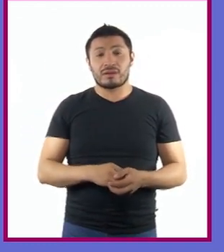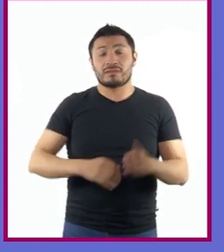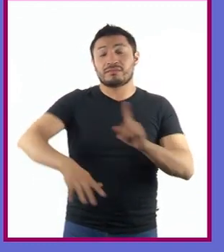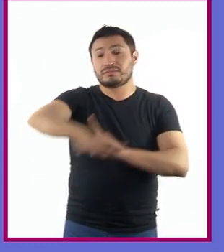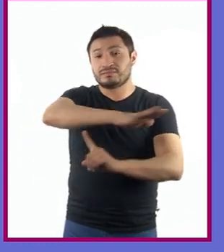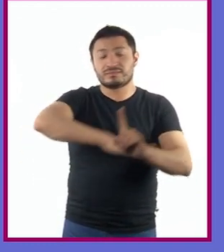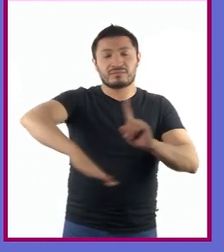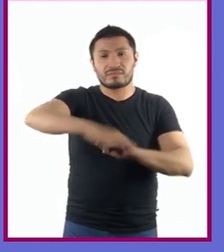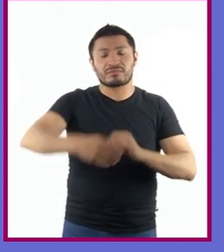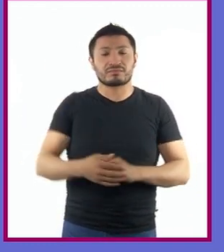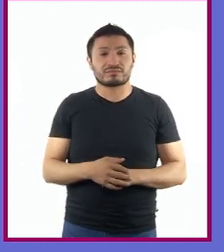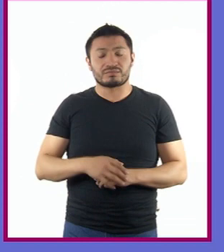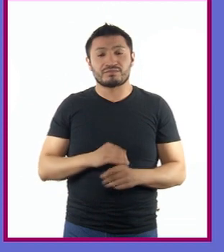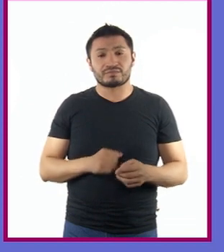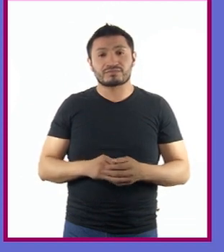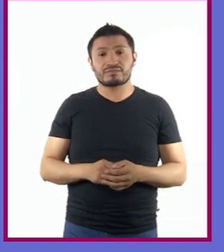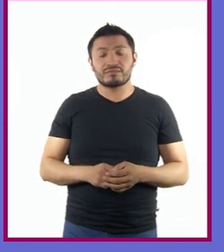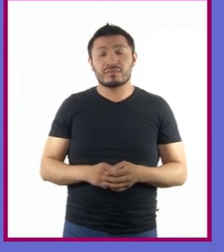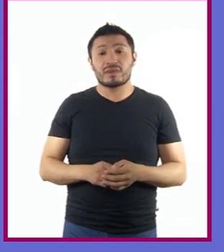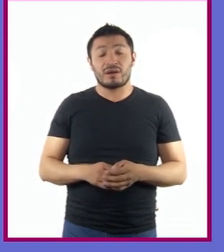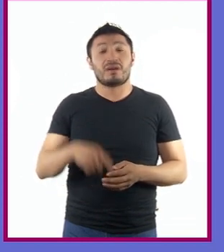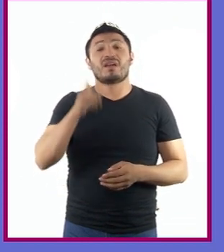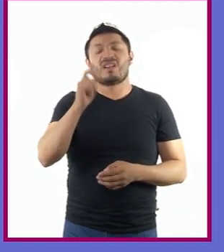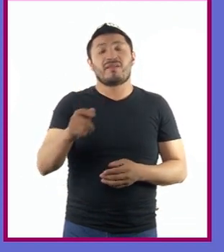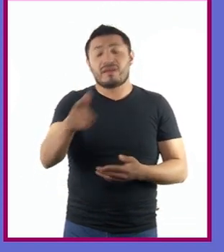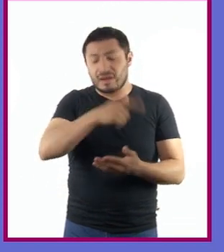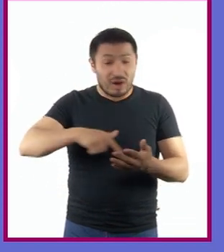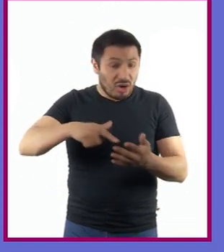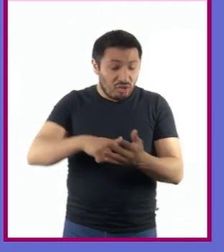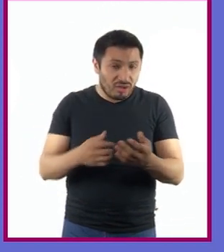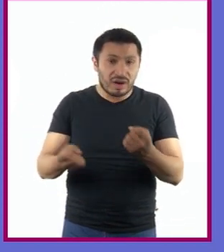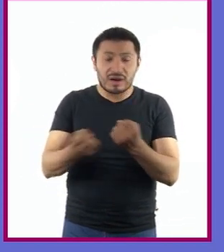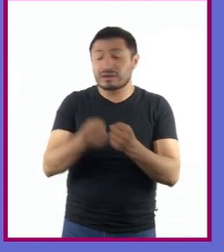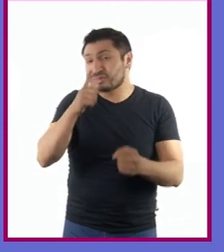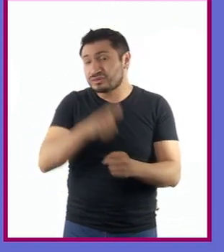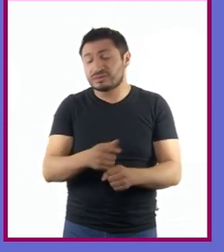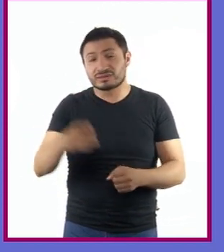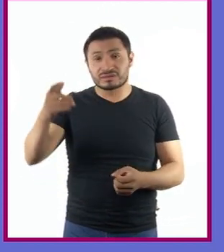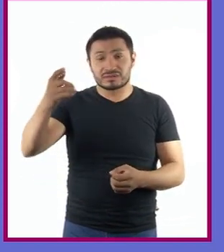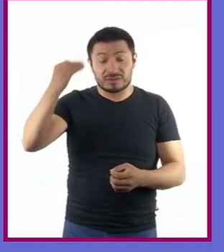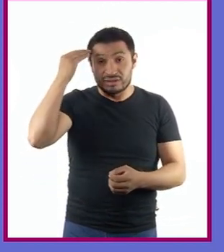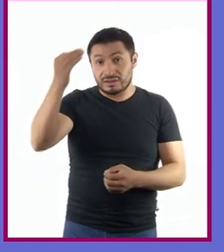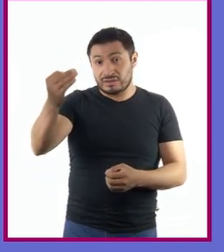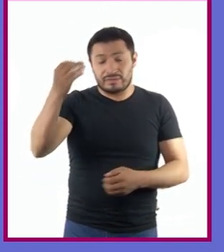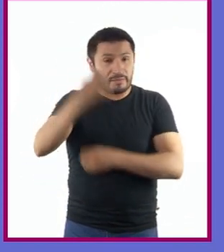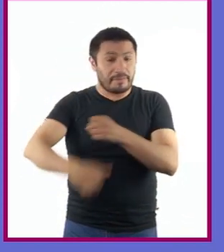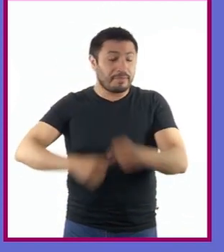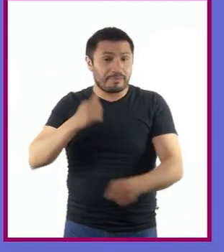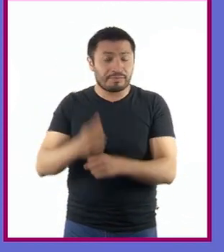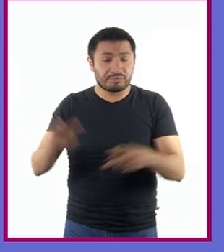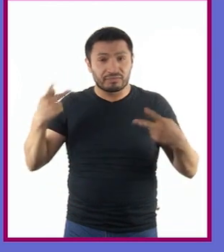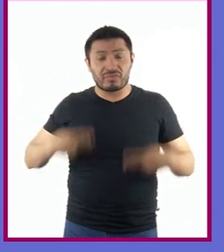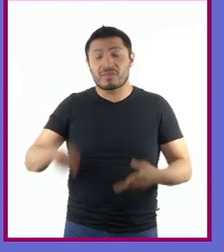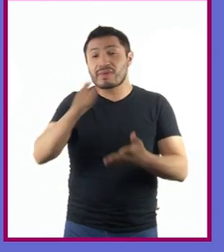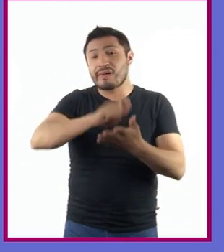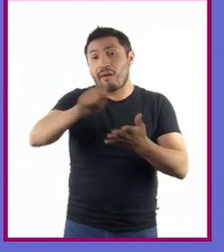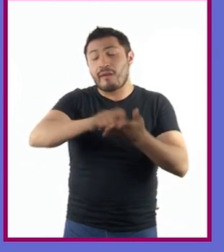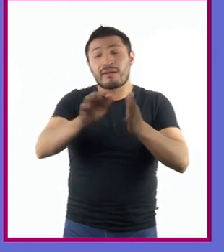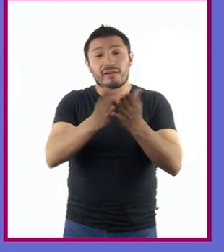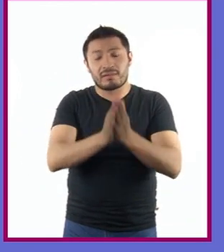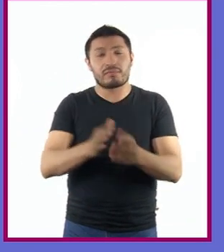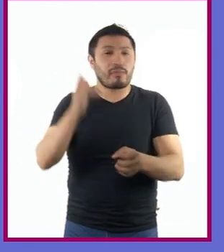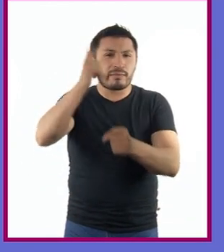contexto, que se refiere al entorno social, lugar y época en la que el autor escribe la obra. Para identificar el